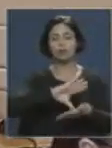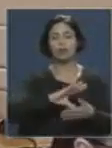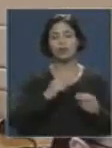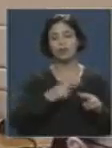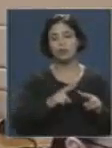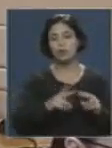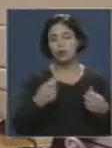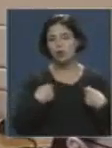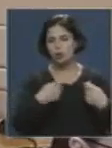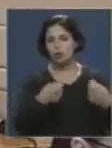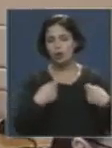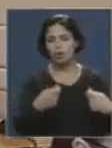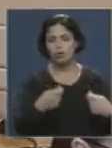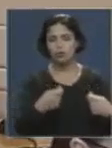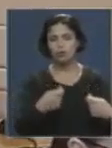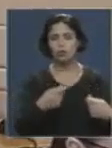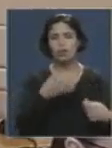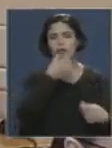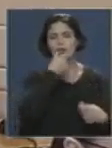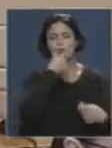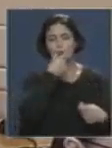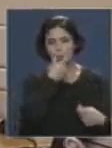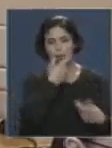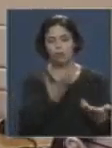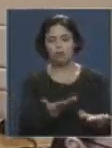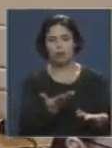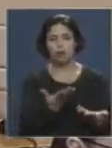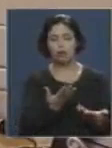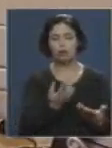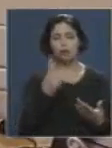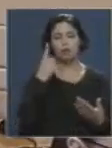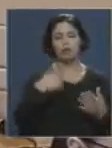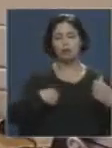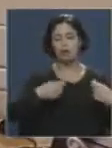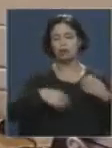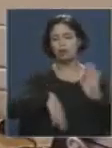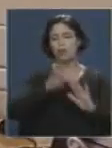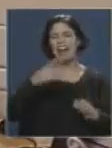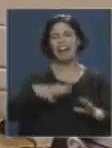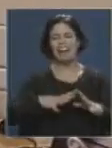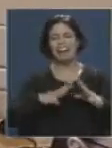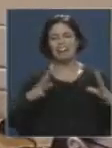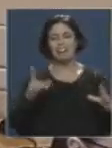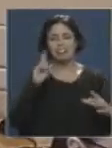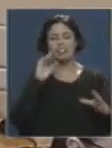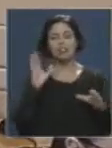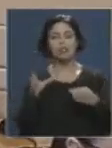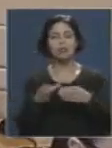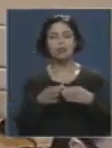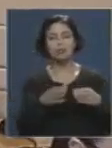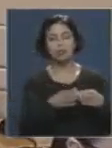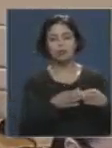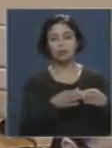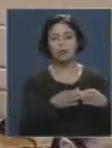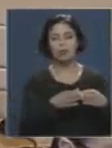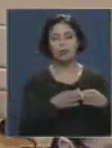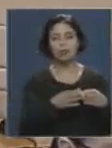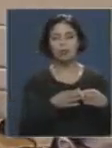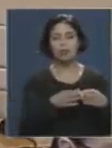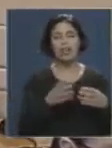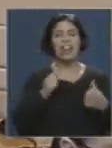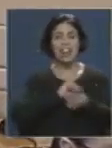dados por los costos del arbitraje, uno de los mayores costos que enfrentan las delegaciones, el lavado